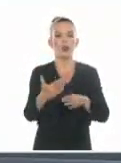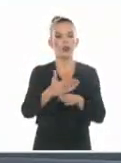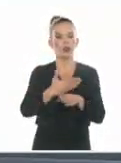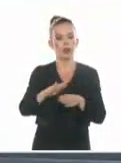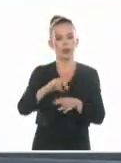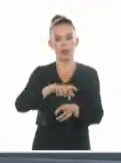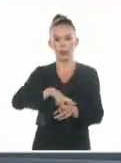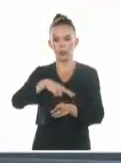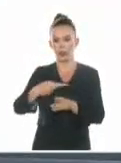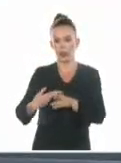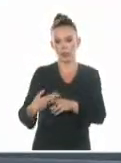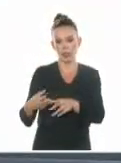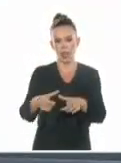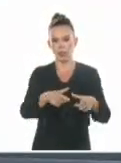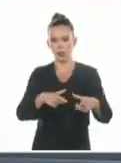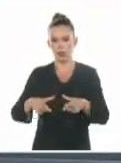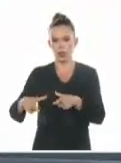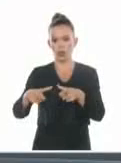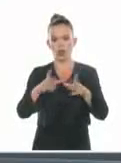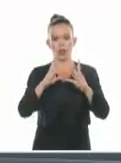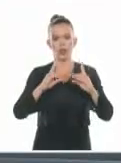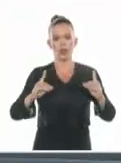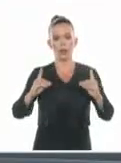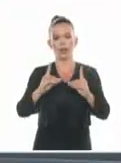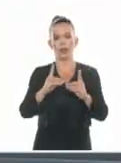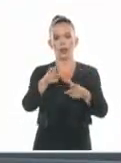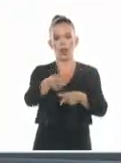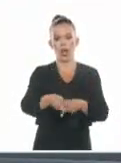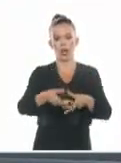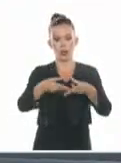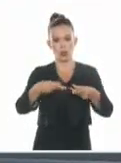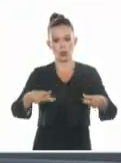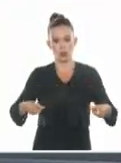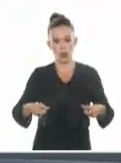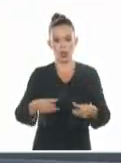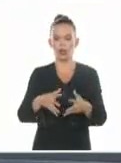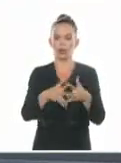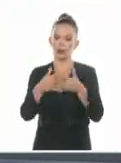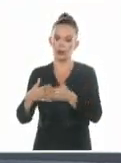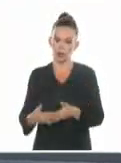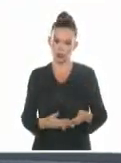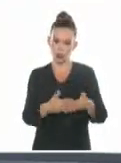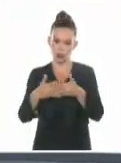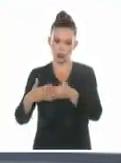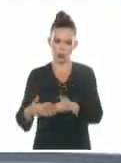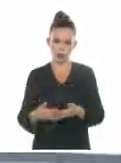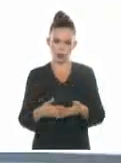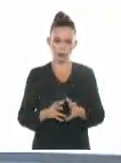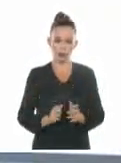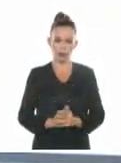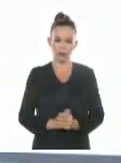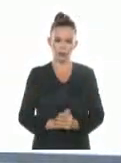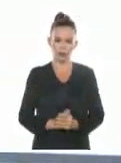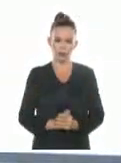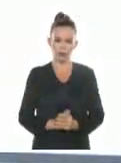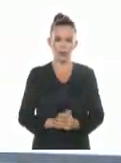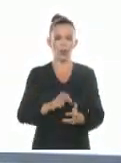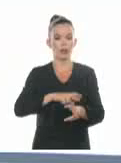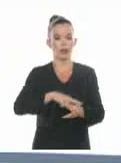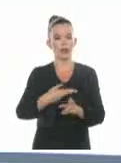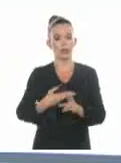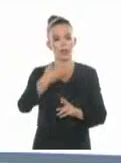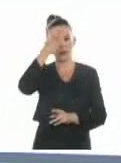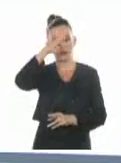Asociación Nacional de Departamentos de Agricultura de Estados Unidos. Por la parte cubana asistió al encuentro Idael Pérez Brito, ministro de